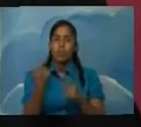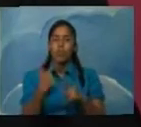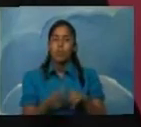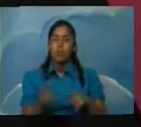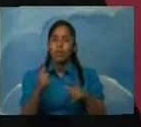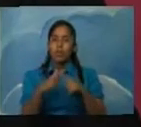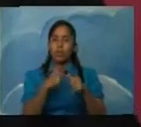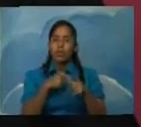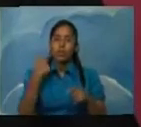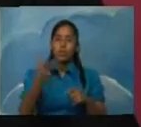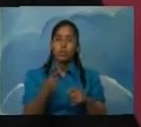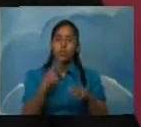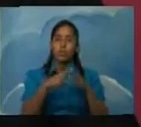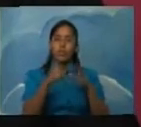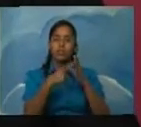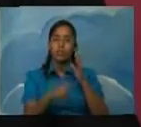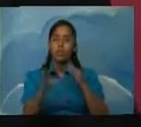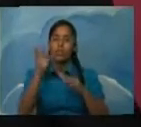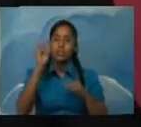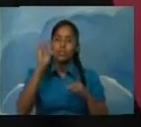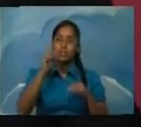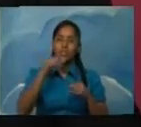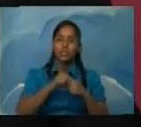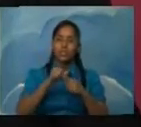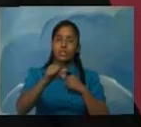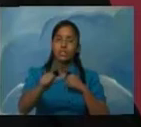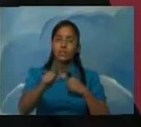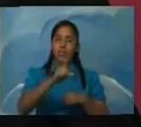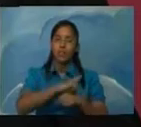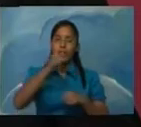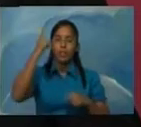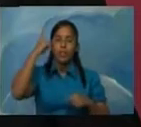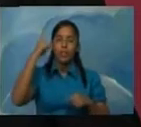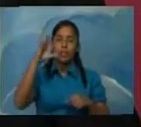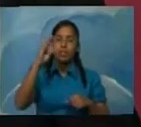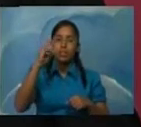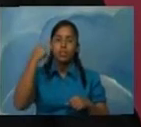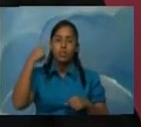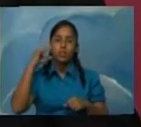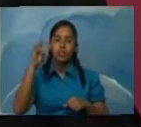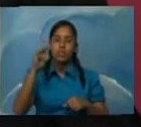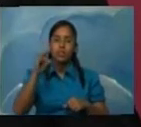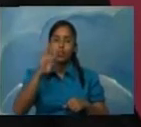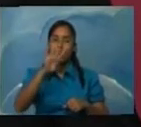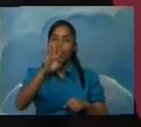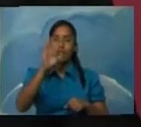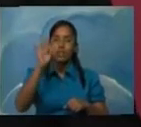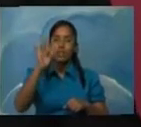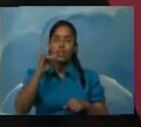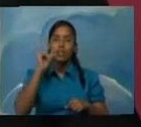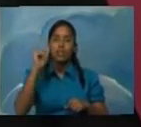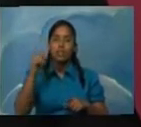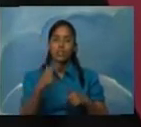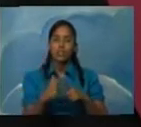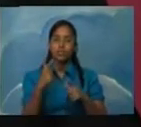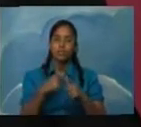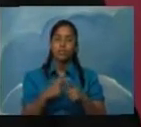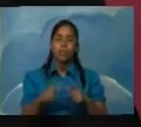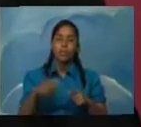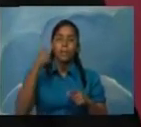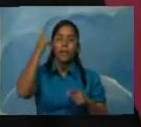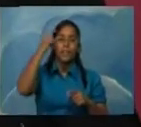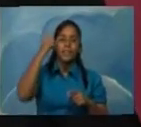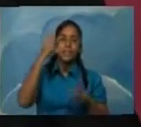después se contaban 7 semanas, 7 semanas de días, 7 por 7, 49, y entonces al día